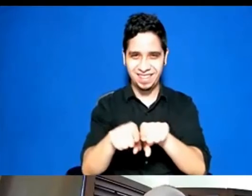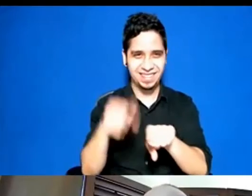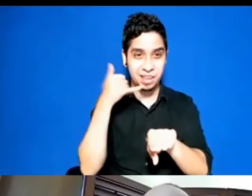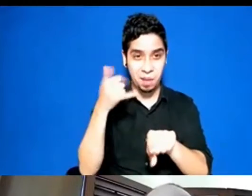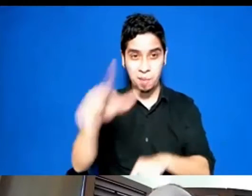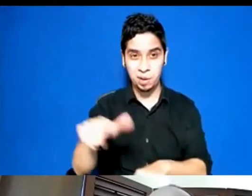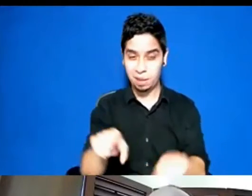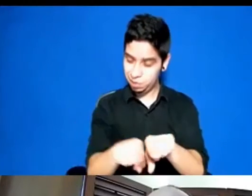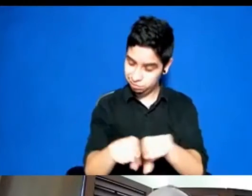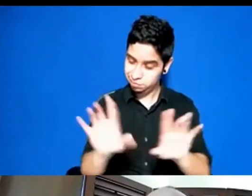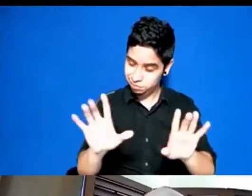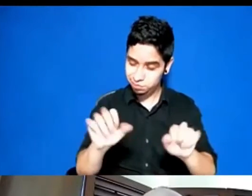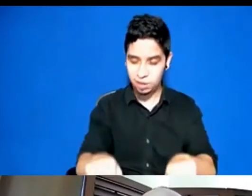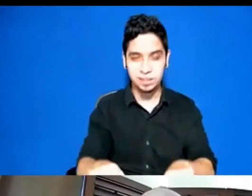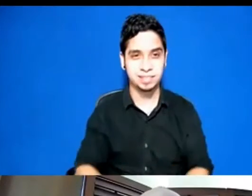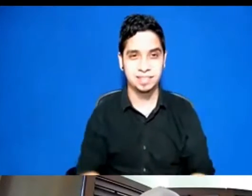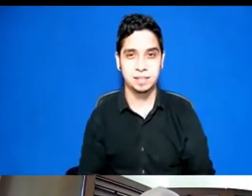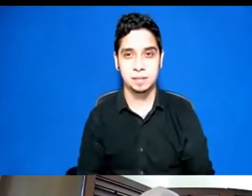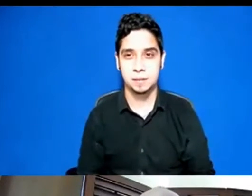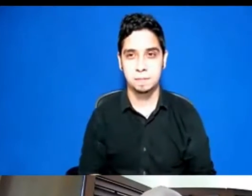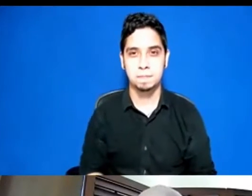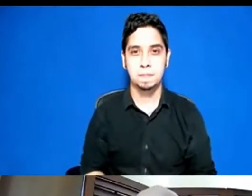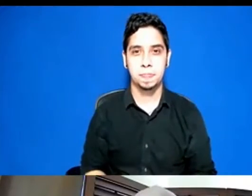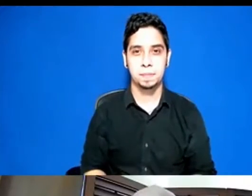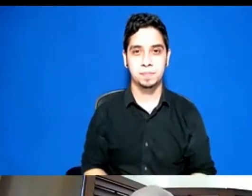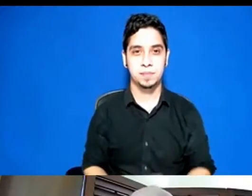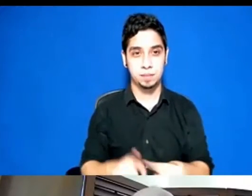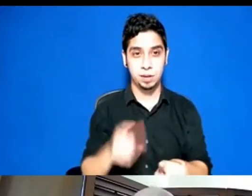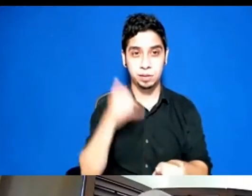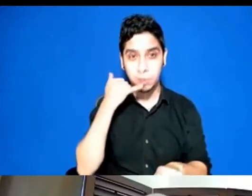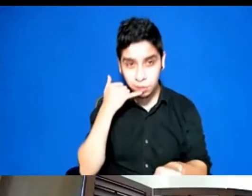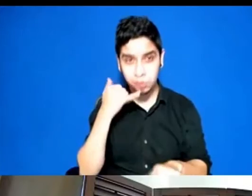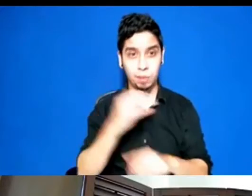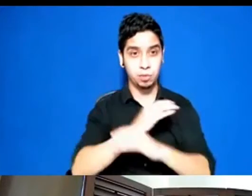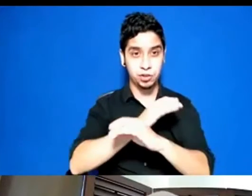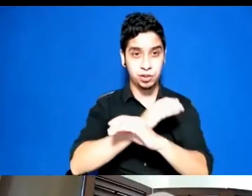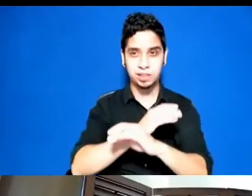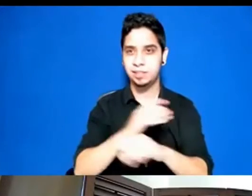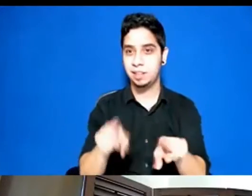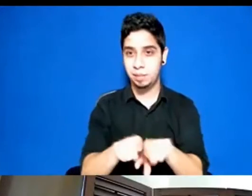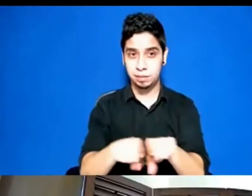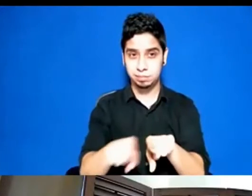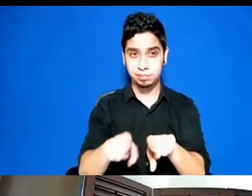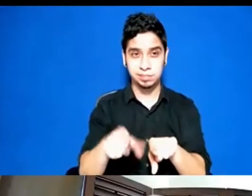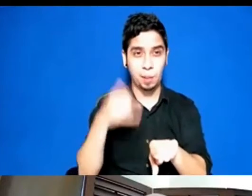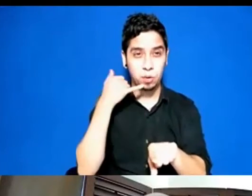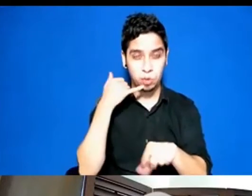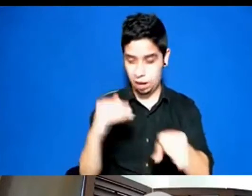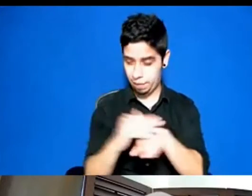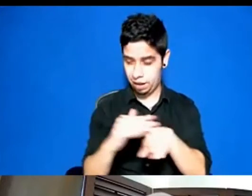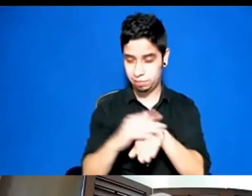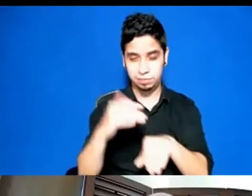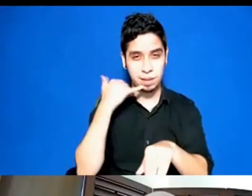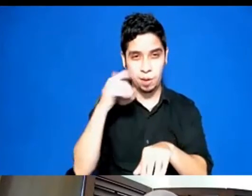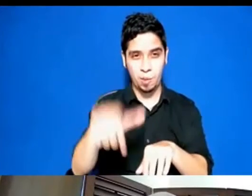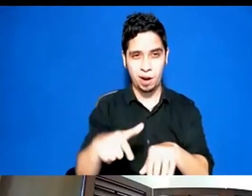luego. Bueno, lo que pasa es que te llamo luego y estaremos chilling. Mira. Exacto, en la playa, estoy en la playa, te llamo luego.